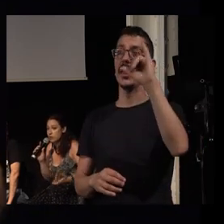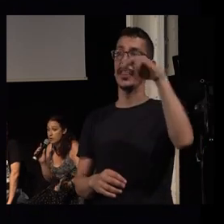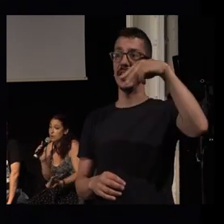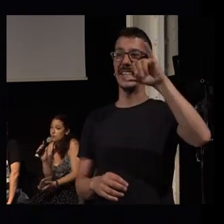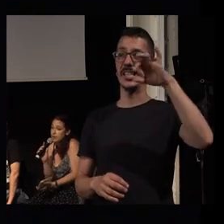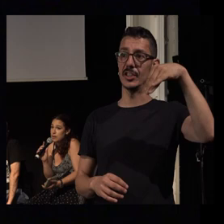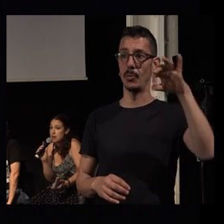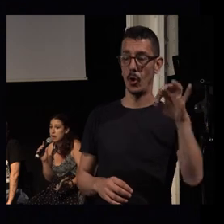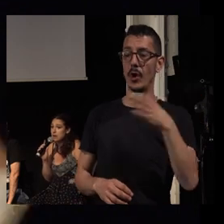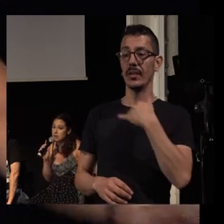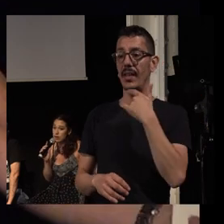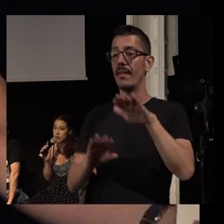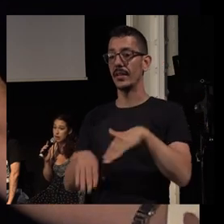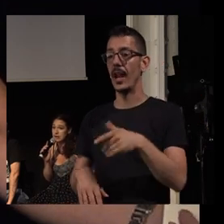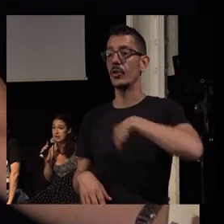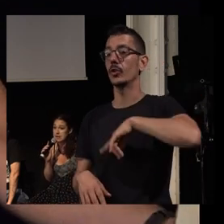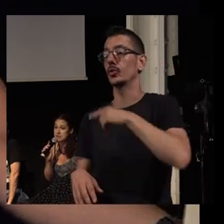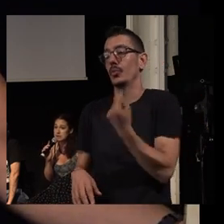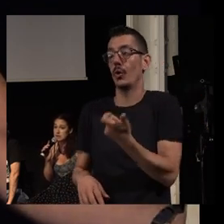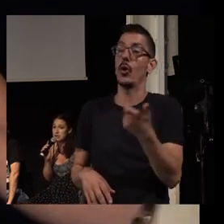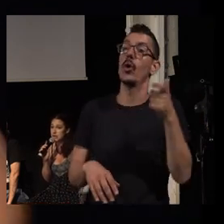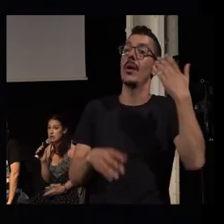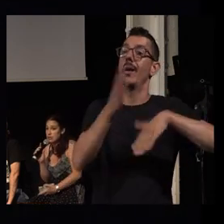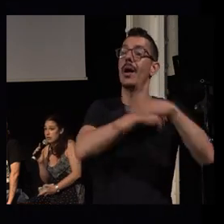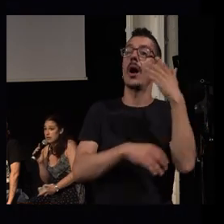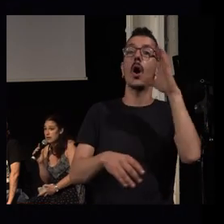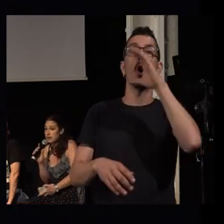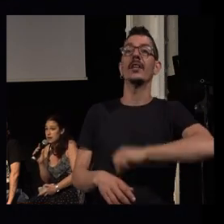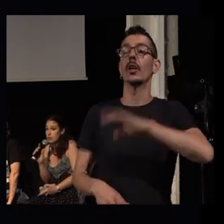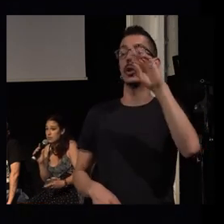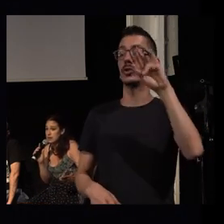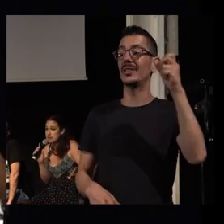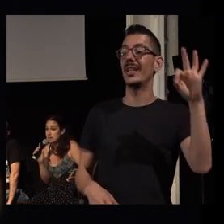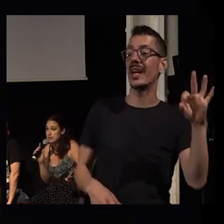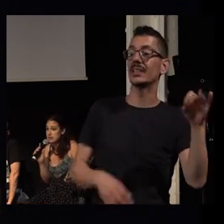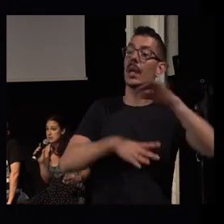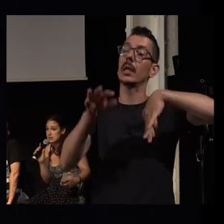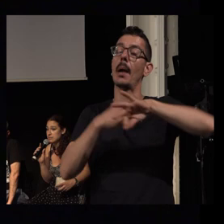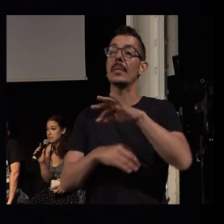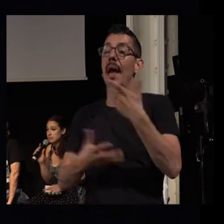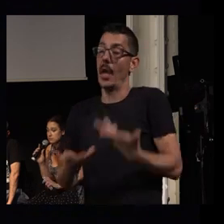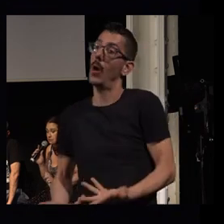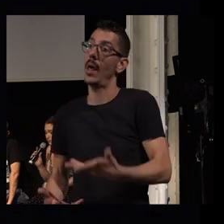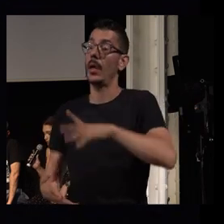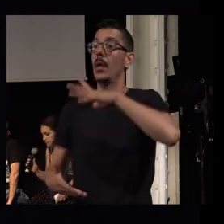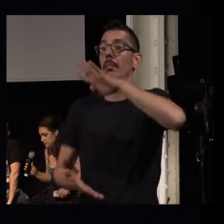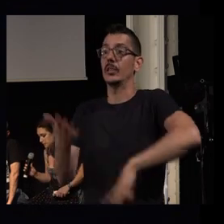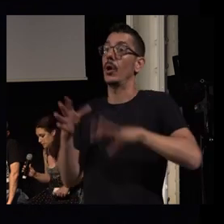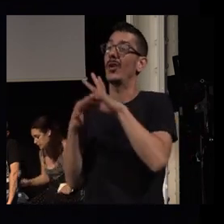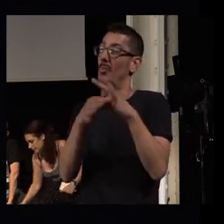pecho, pero creo que hay una diferencia entre el gobierno de Trías y el gobierno de Barcelona en común en este tema.